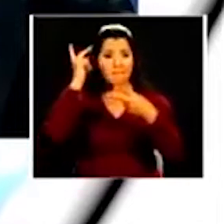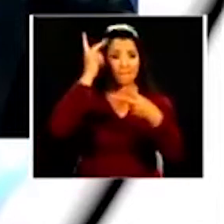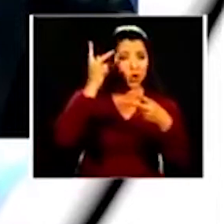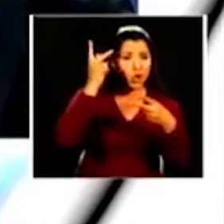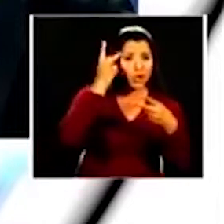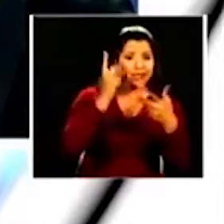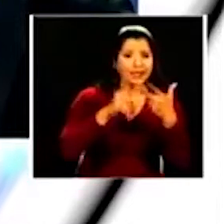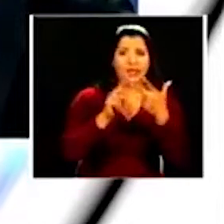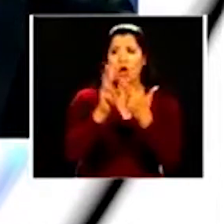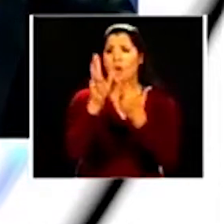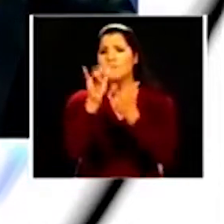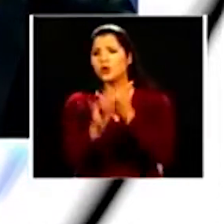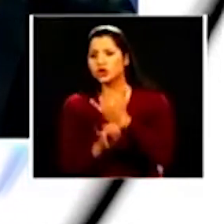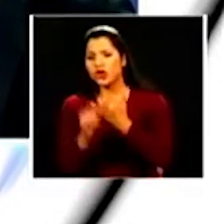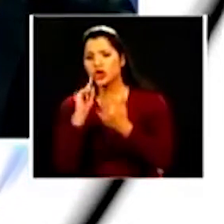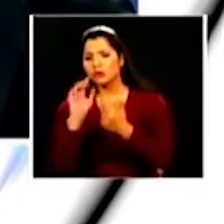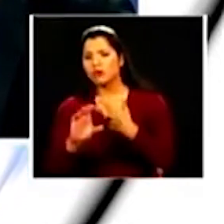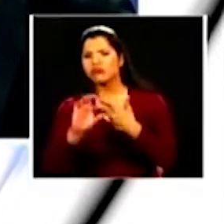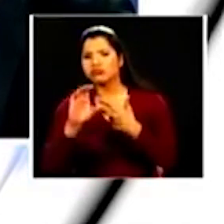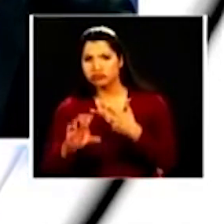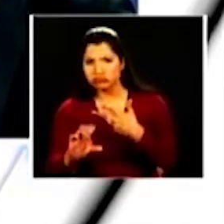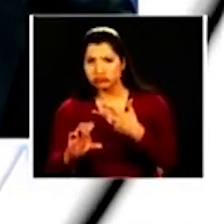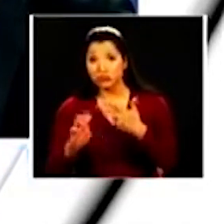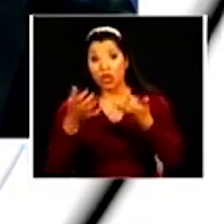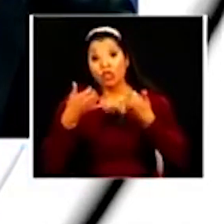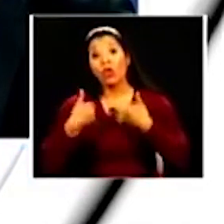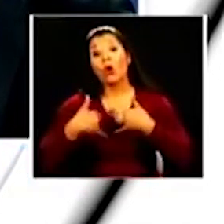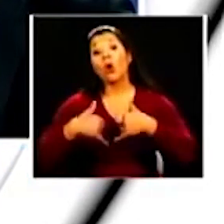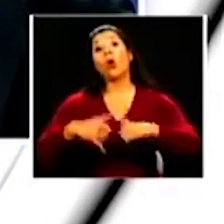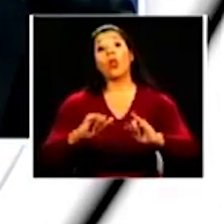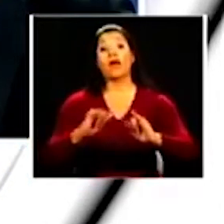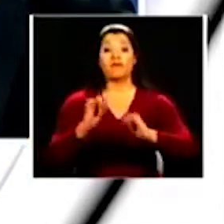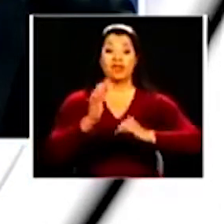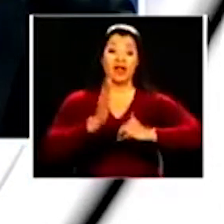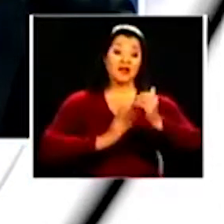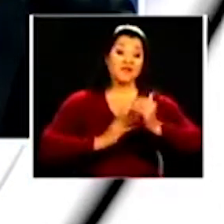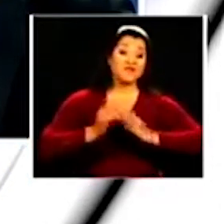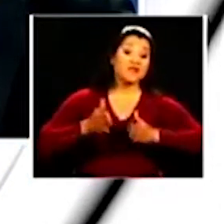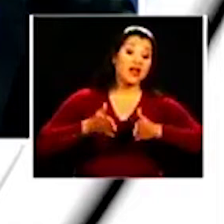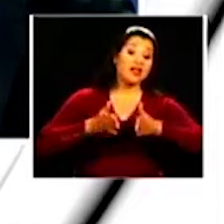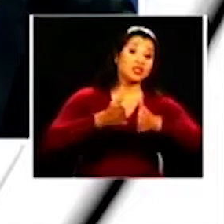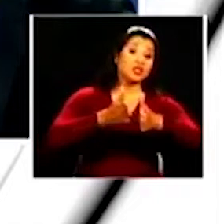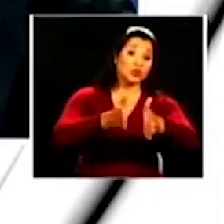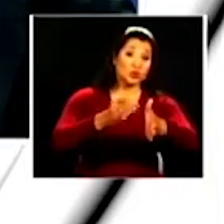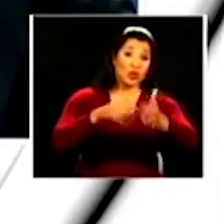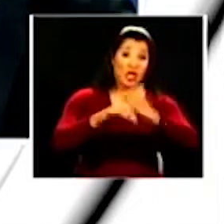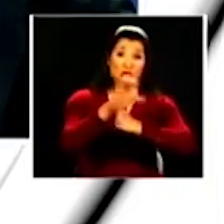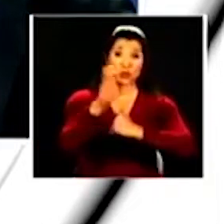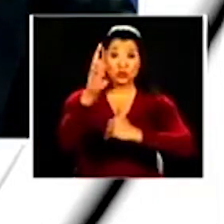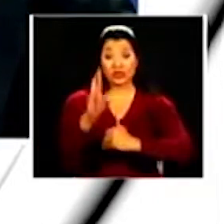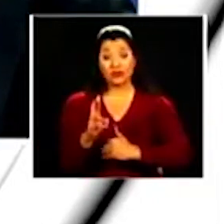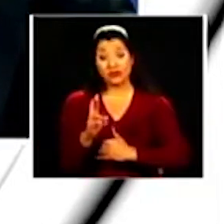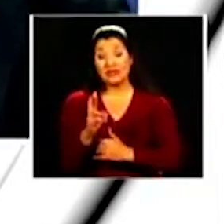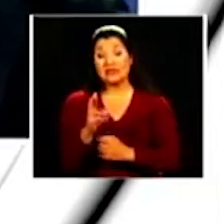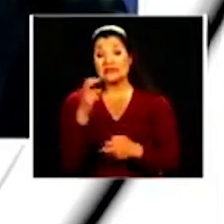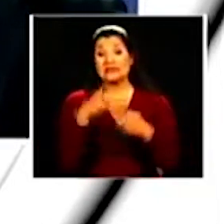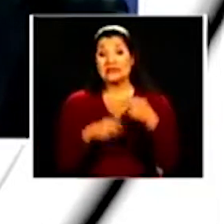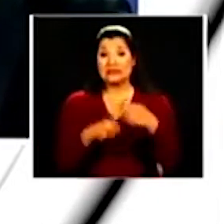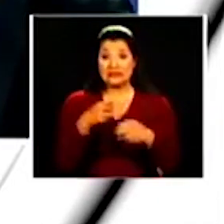de financiamiento, todavía la infraestructura pública sigue siendo una de las grandes deficiencias del